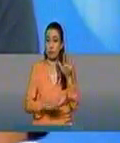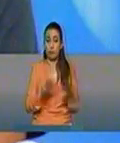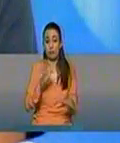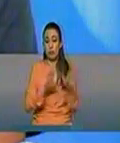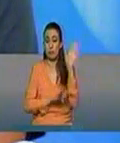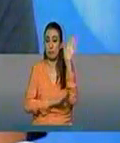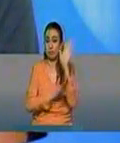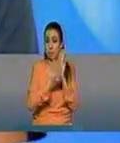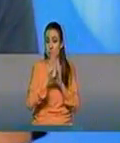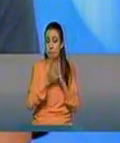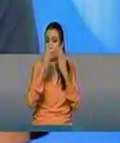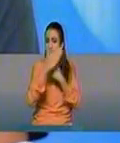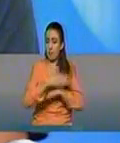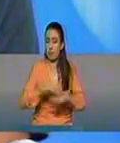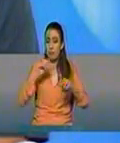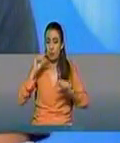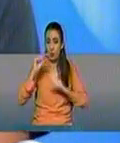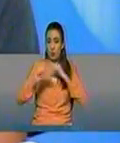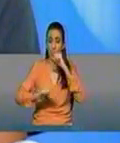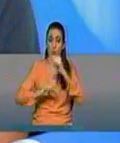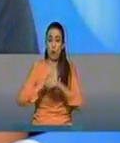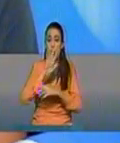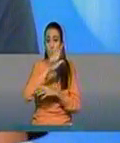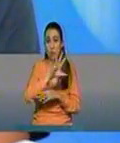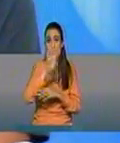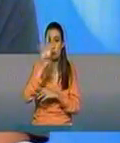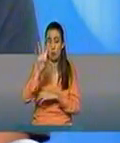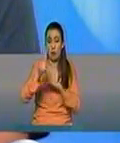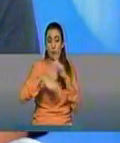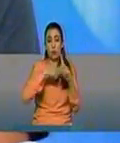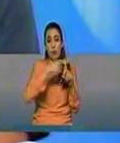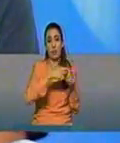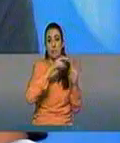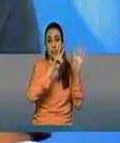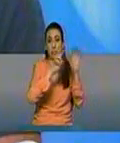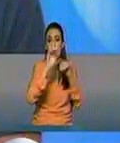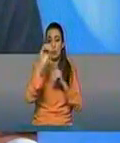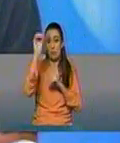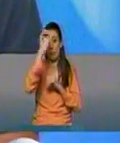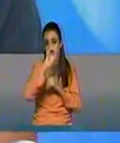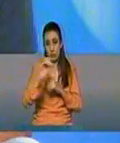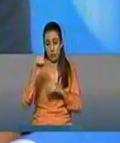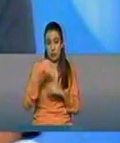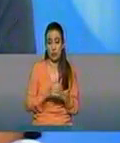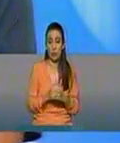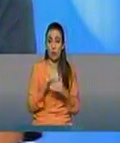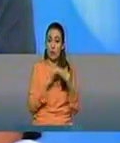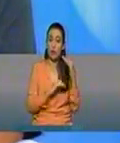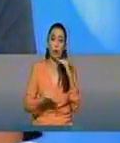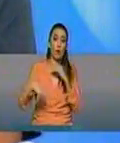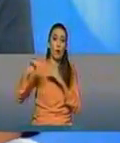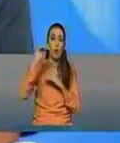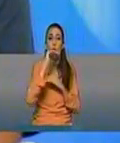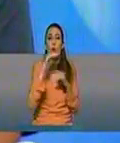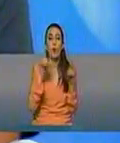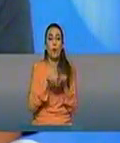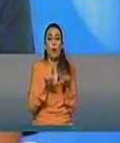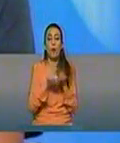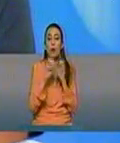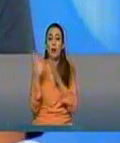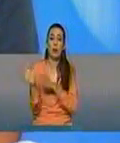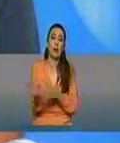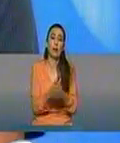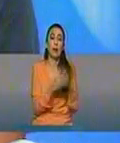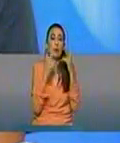crece mucho, estamos creciendo alrededor del 54 al 70%, no hay datos específicos, que hay ciertas cosas que no se